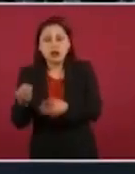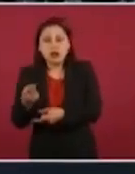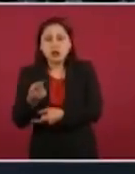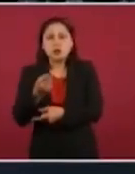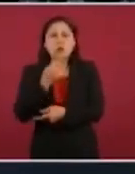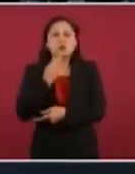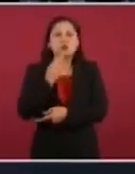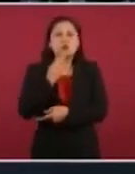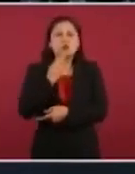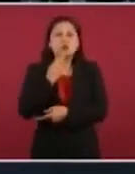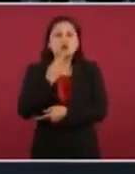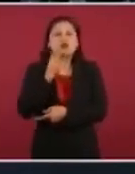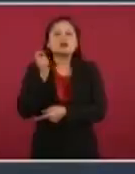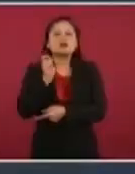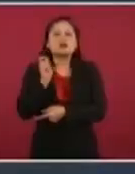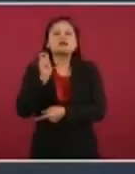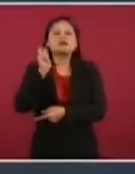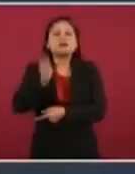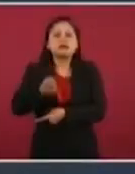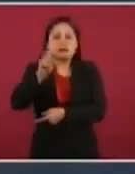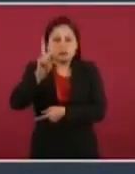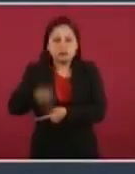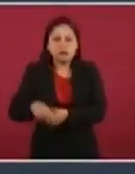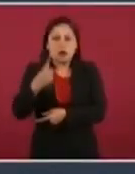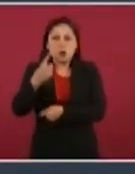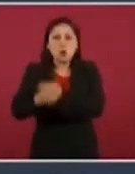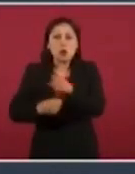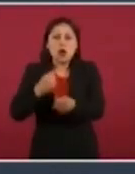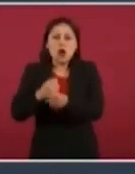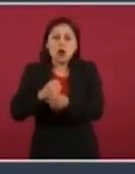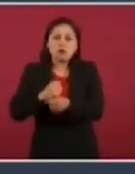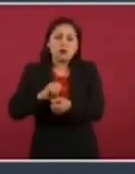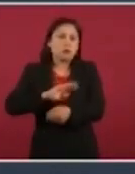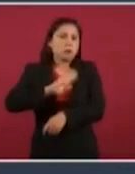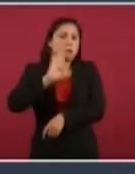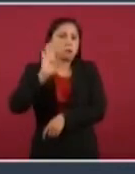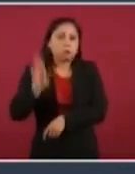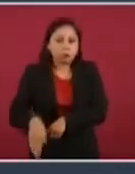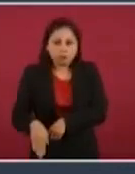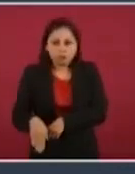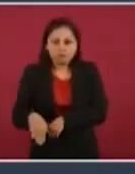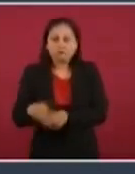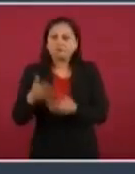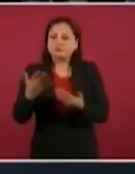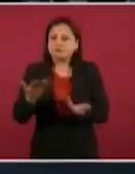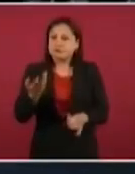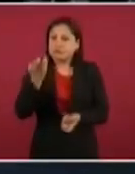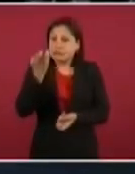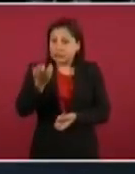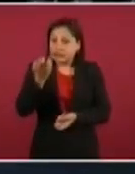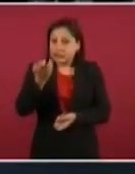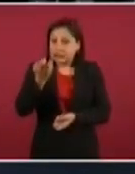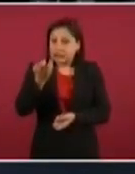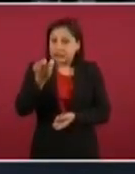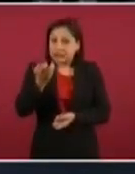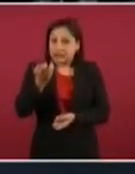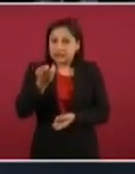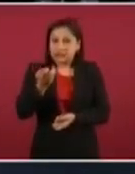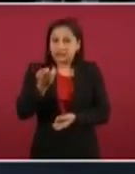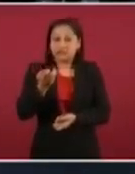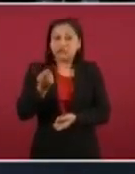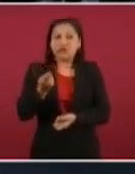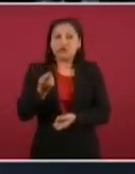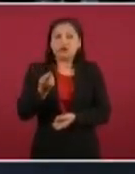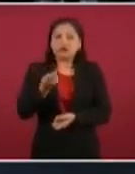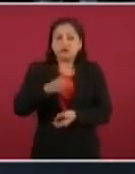drogas pueden morir en un año y eso es tristeza es